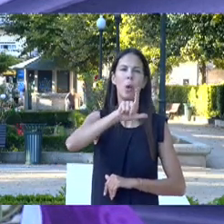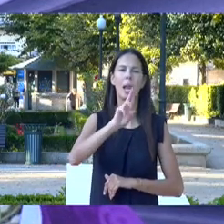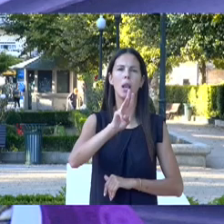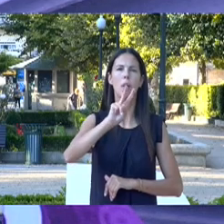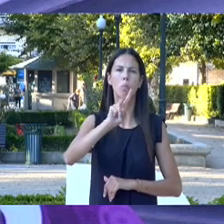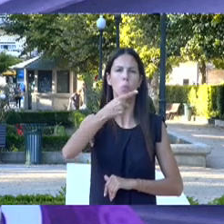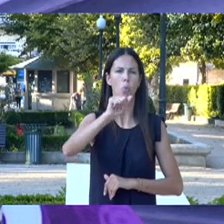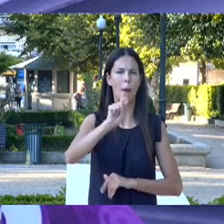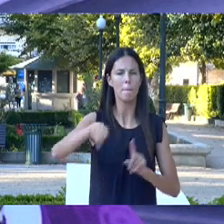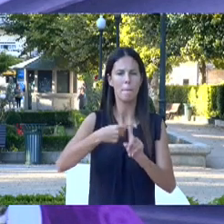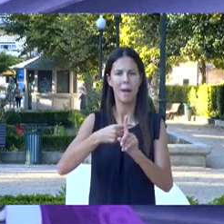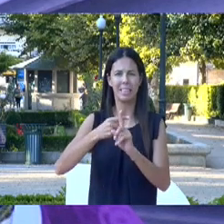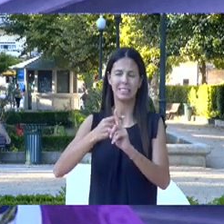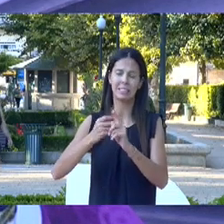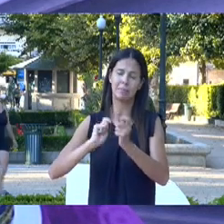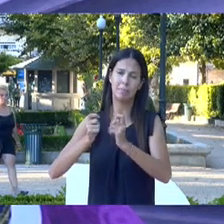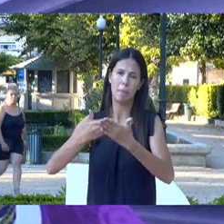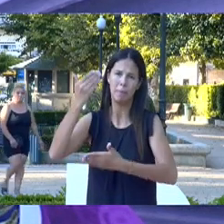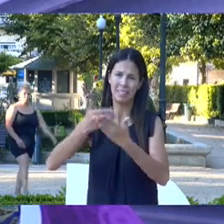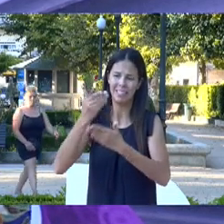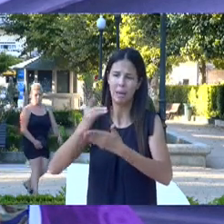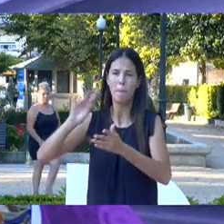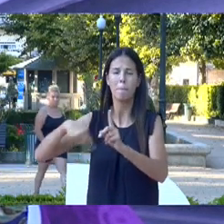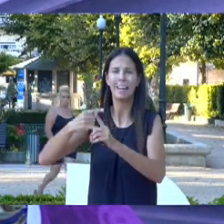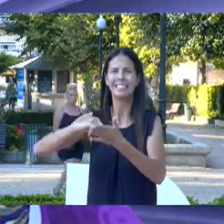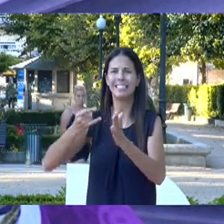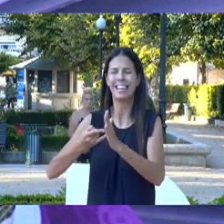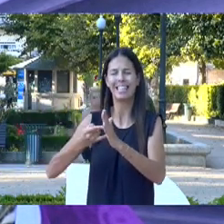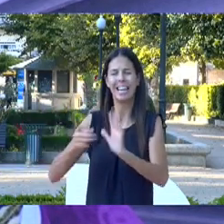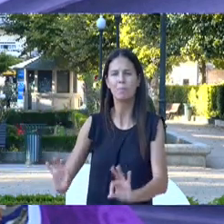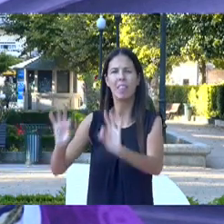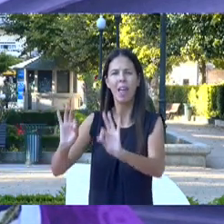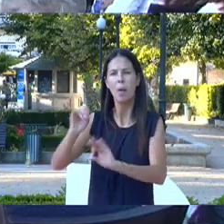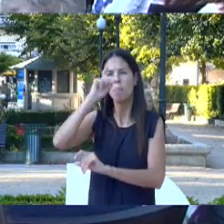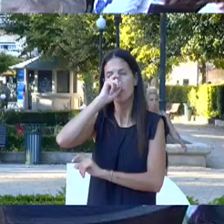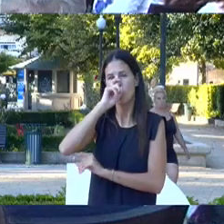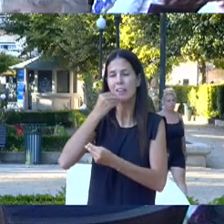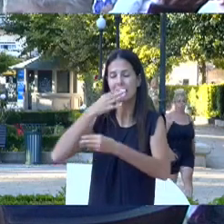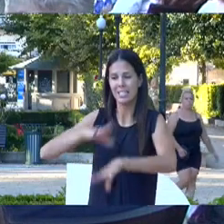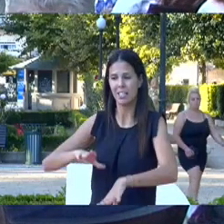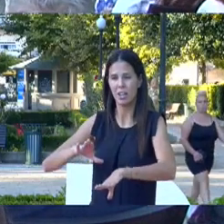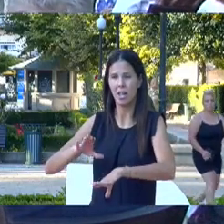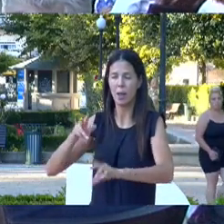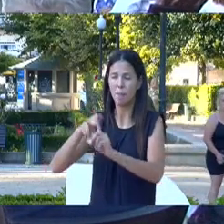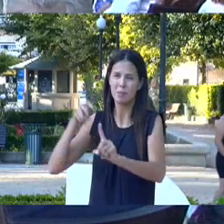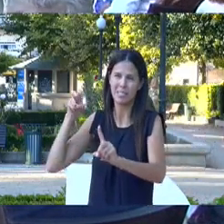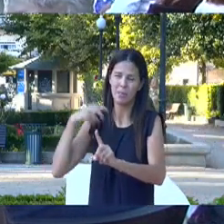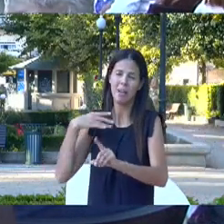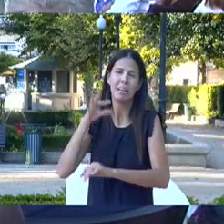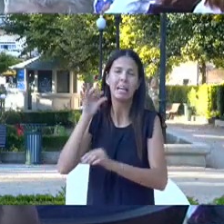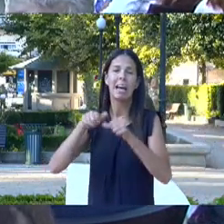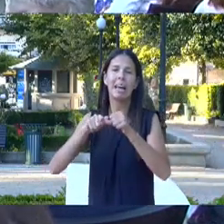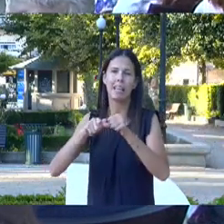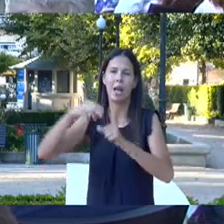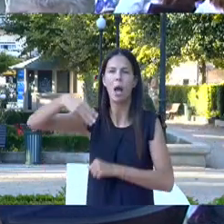tempo coa xornalista e técnica especializada en memoria histórica con perspectiva de xénero, Montse Fajardo, que